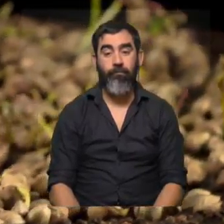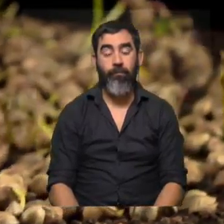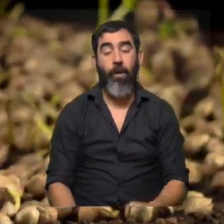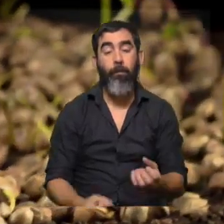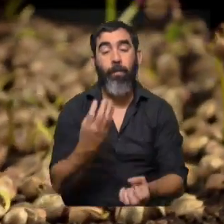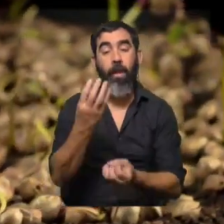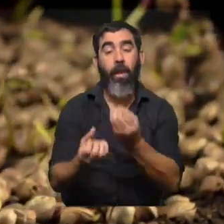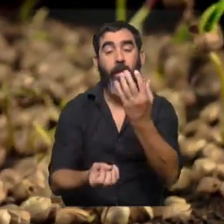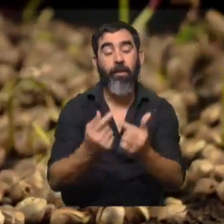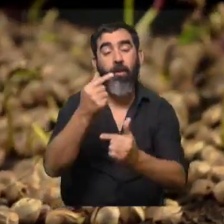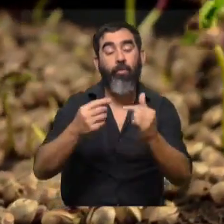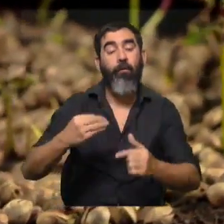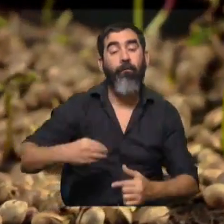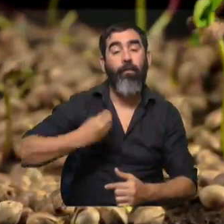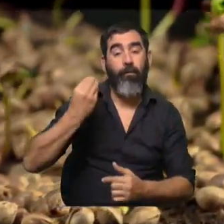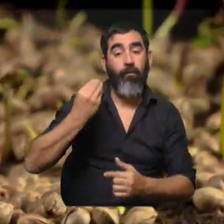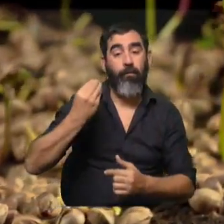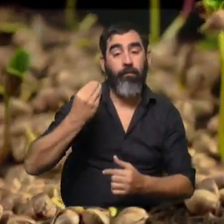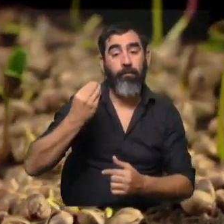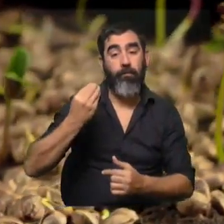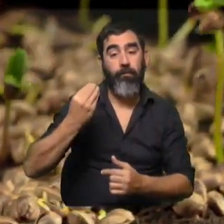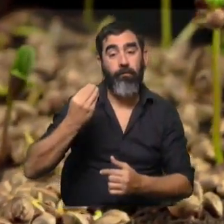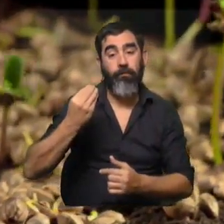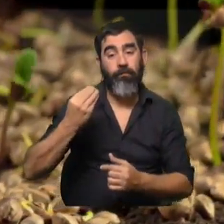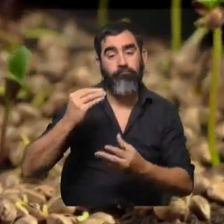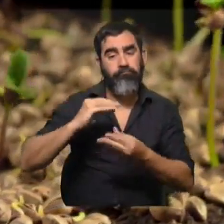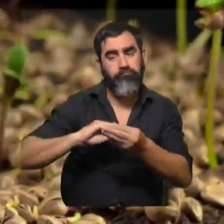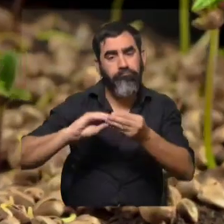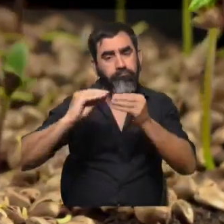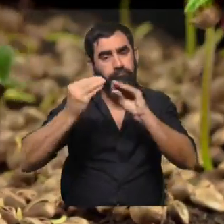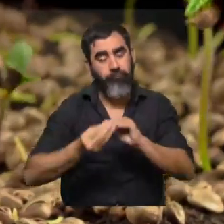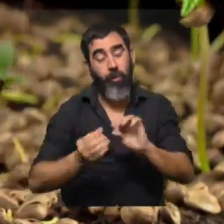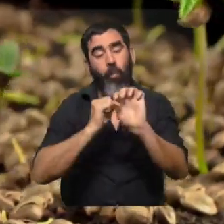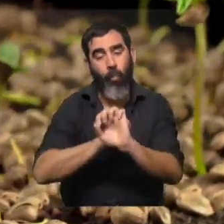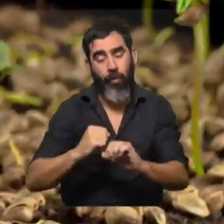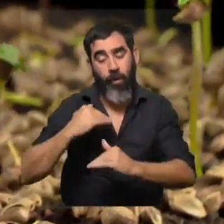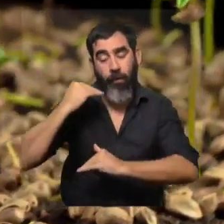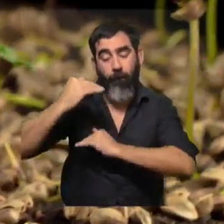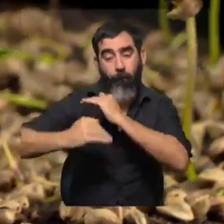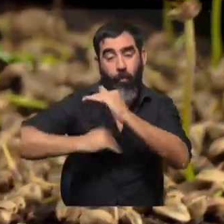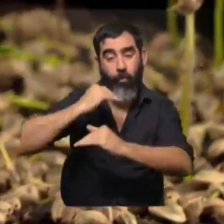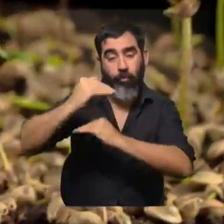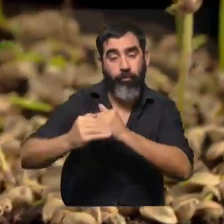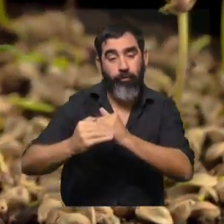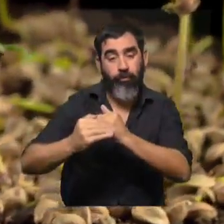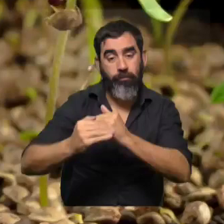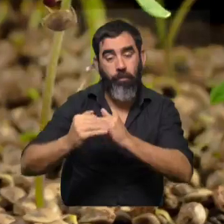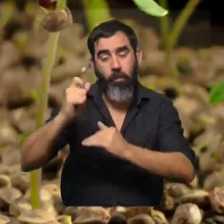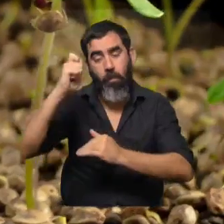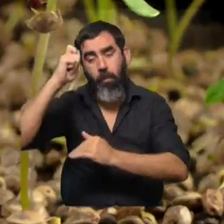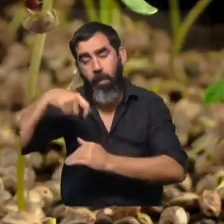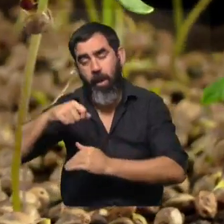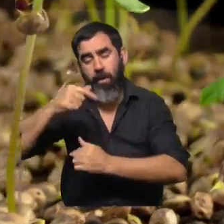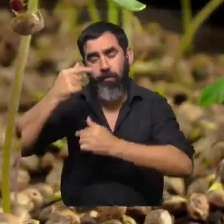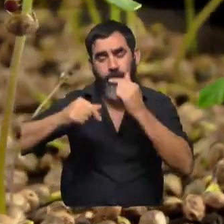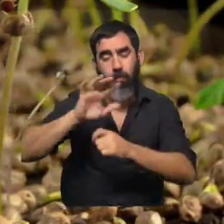Las plantas son organismos vivos muy resilientes, que han podido evolucionar con un montón de estrategias